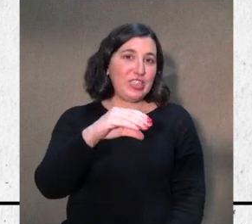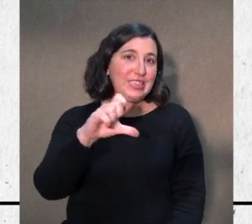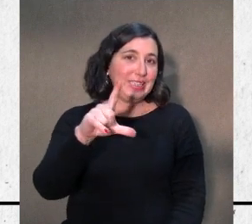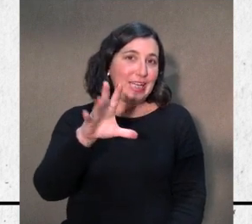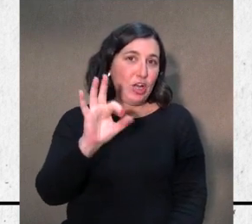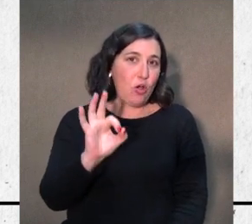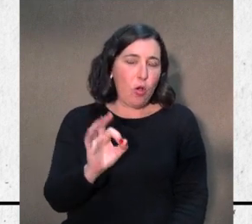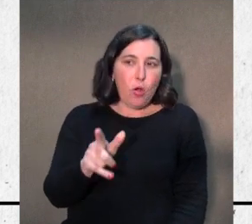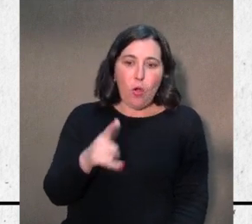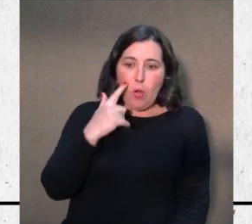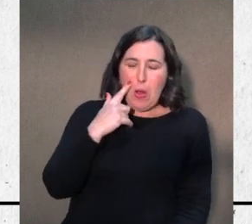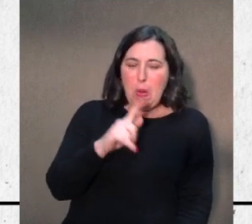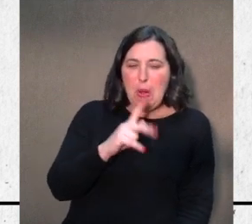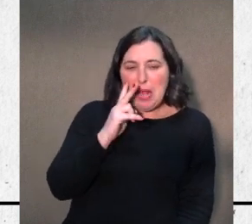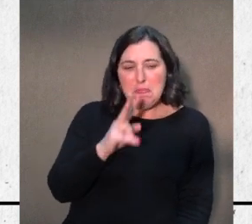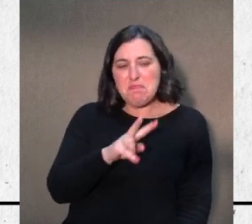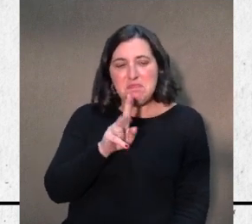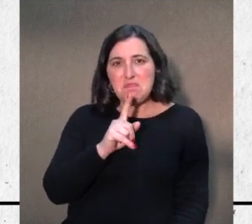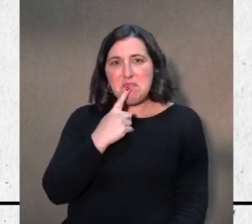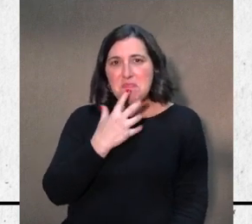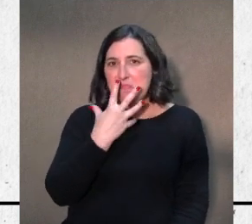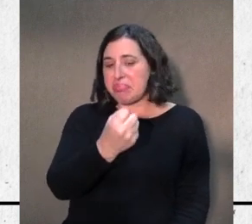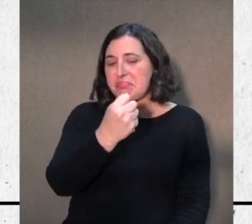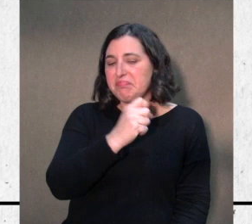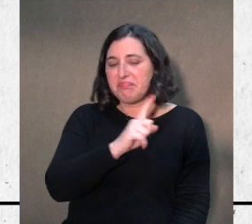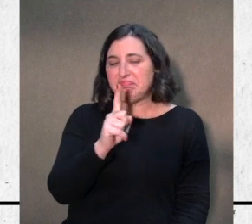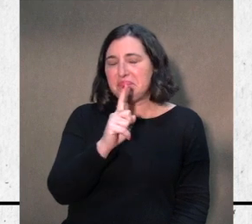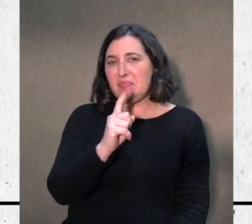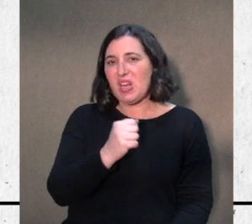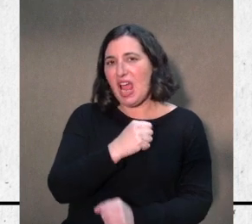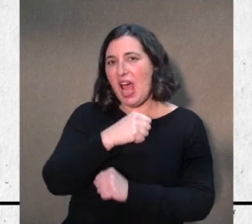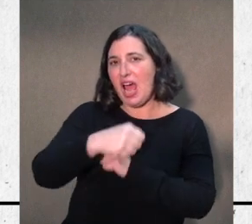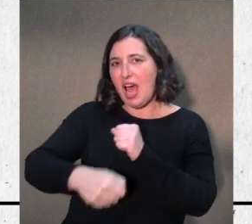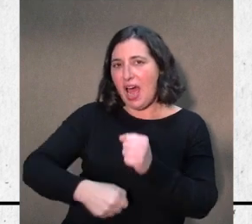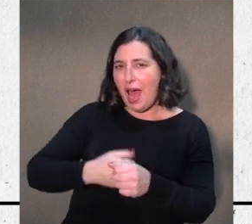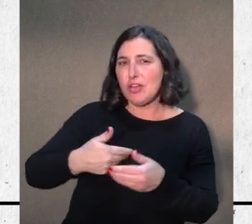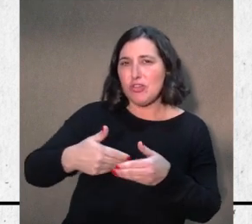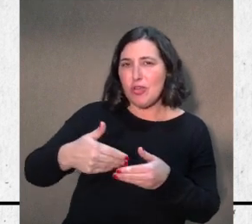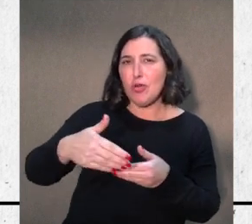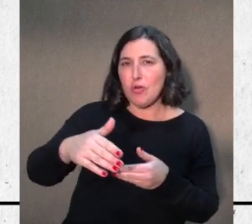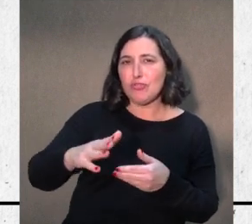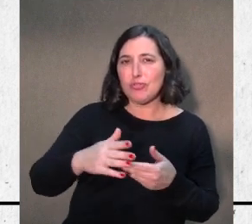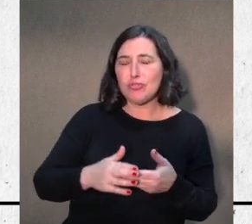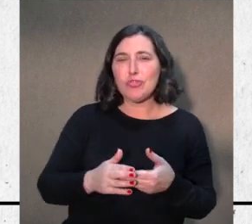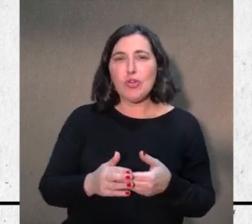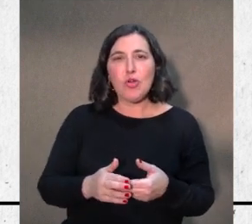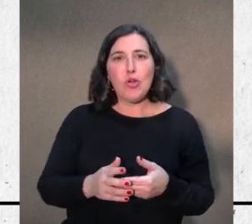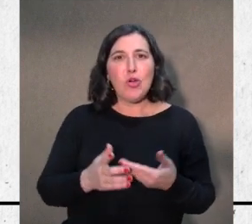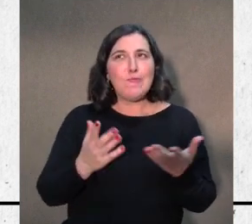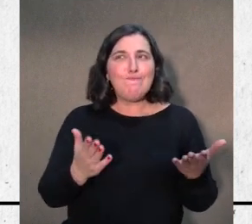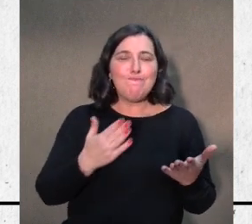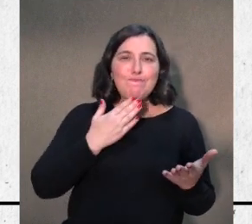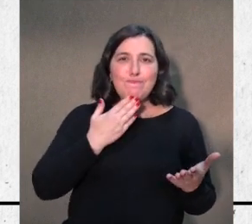par de años y bueno, ahí fue que yo estaba indecisa y mi madre me dijo, no, mira, si vos haces esta